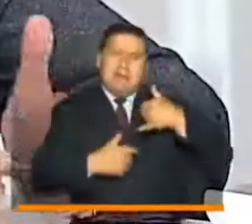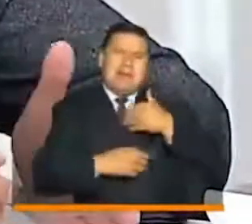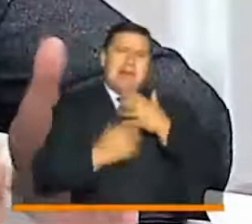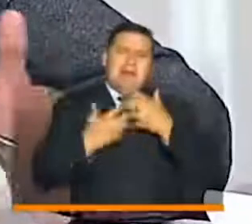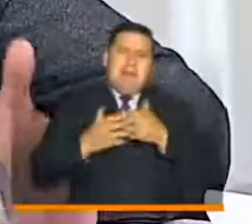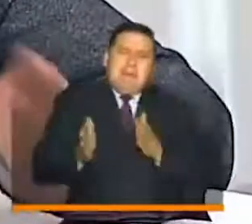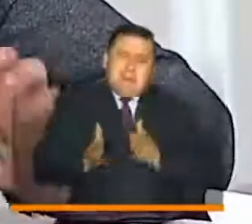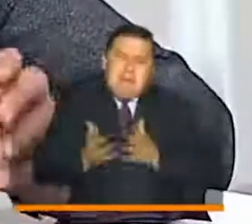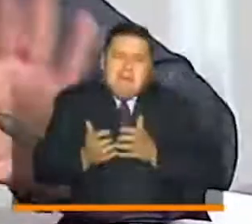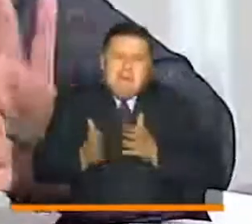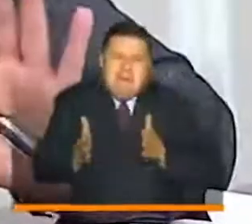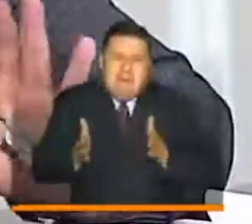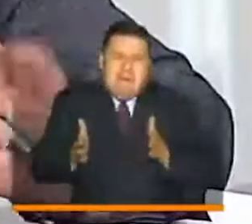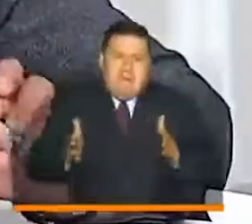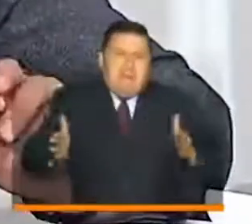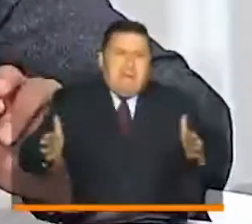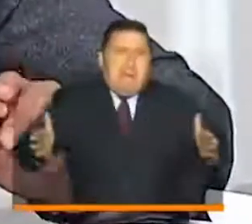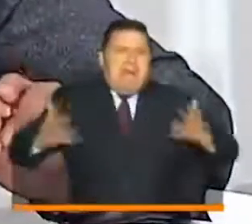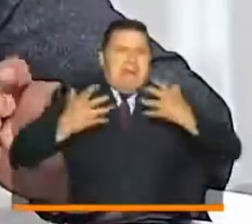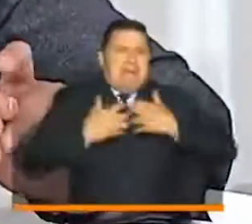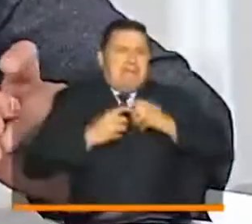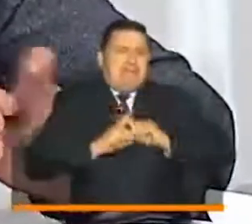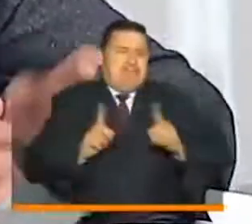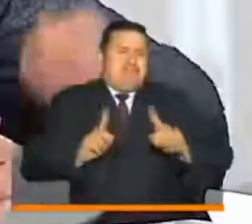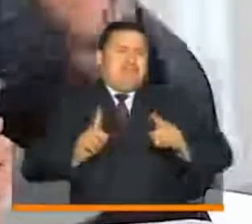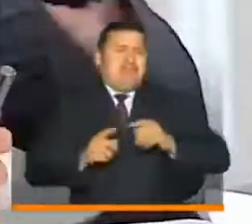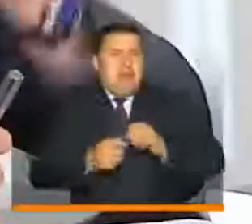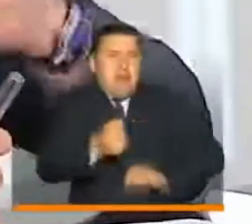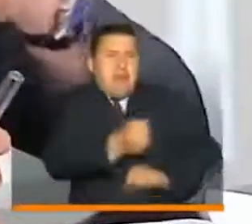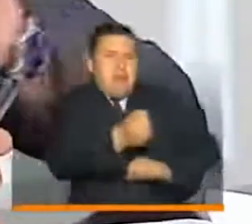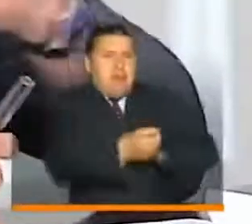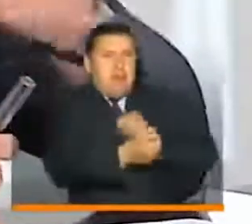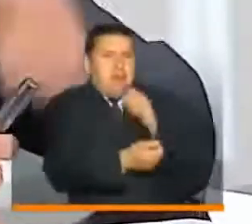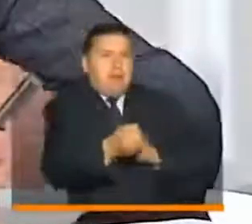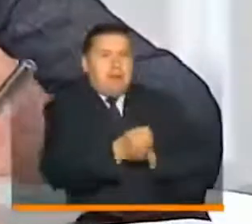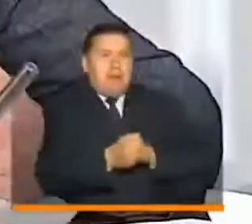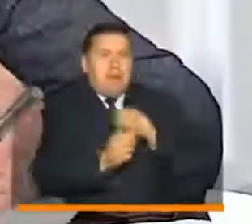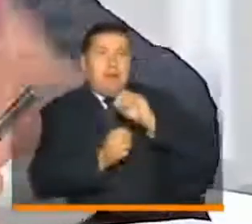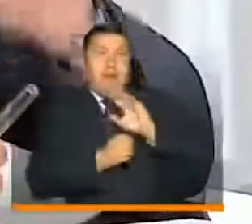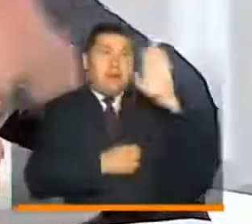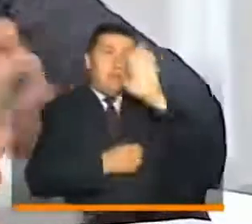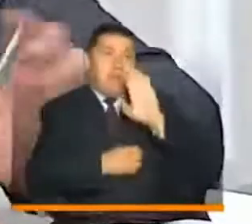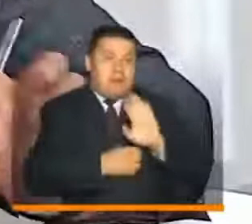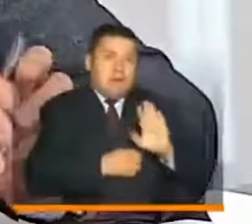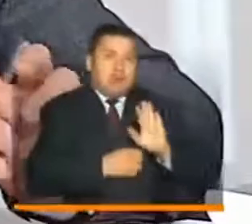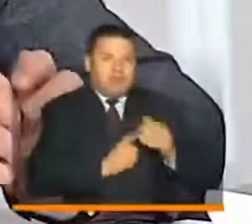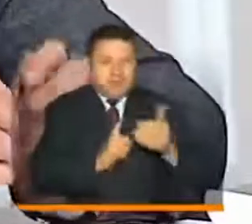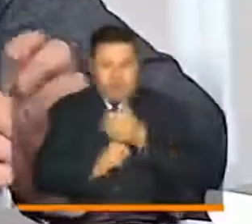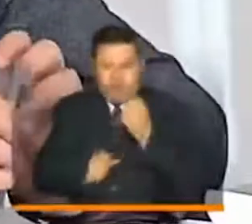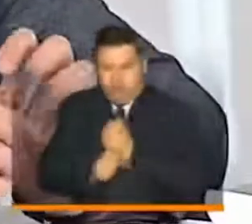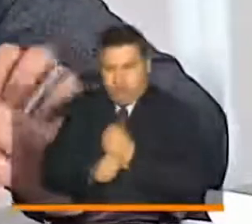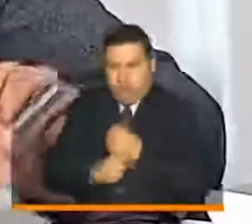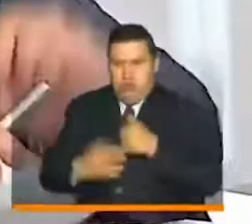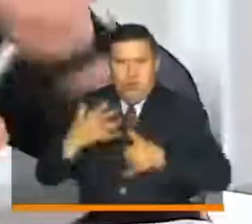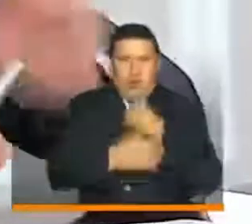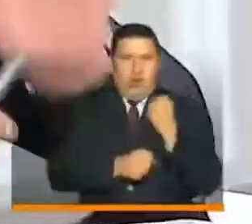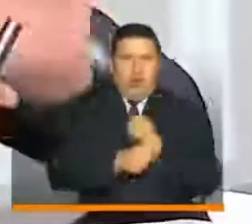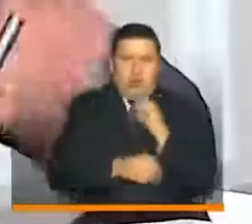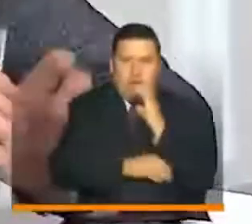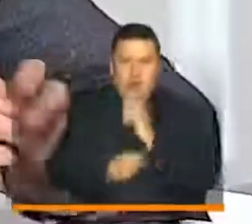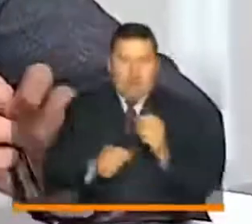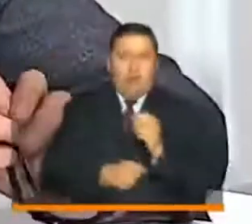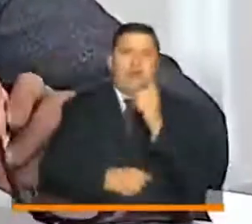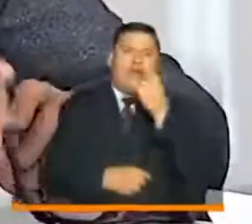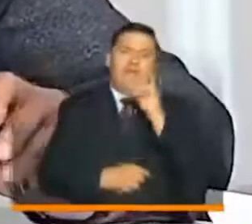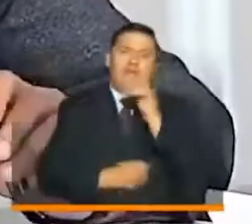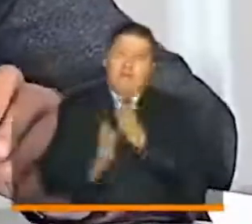medianas, pequeñas, micro, en todo el país, y creo que eso es importante. Hay una distribución regional para decir se ha protegido el empleo en todo el país. Y el último dato